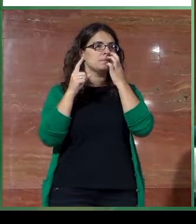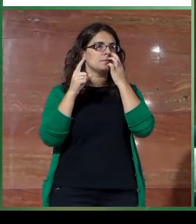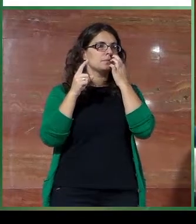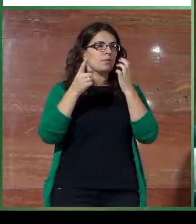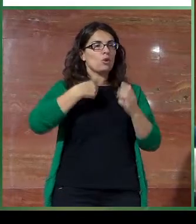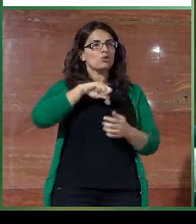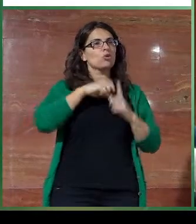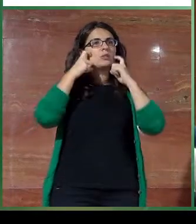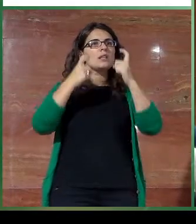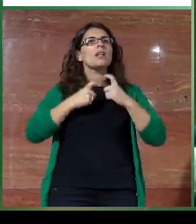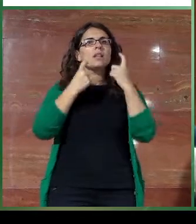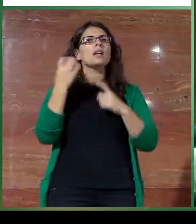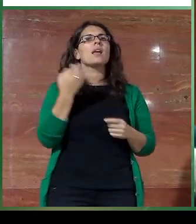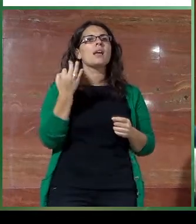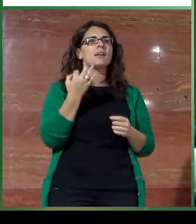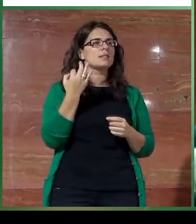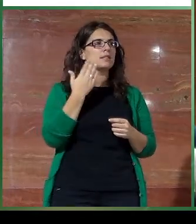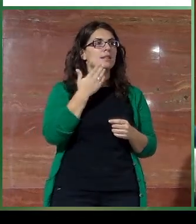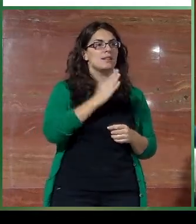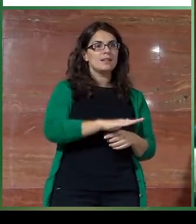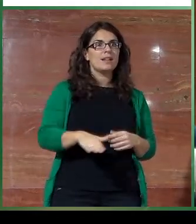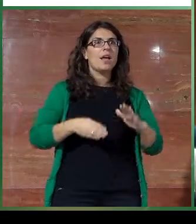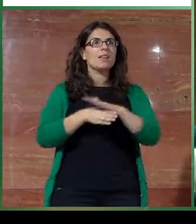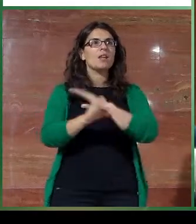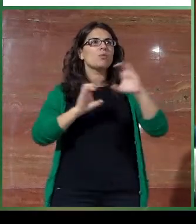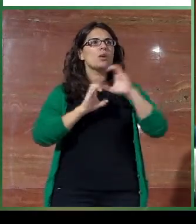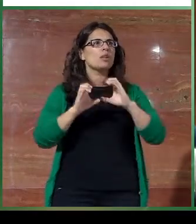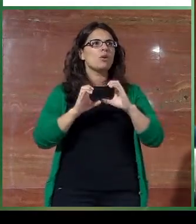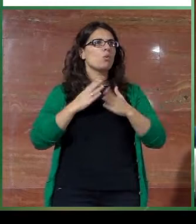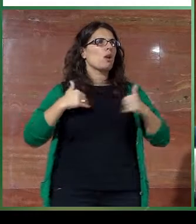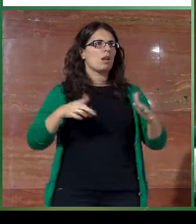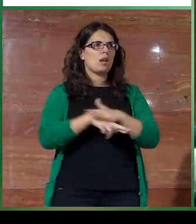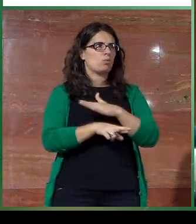intentamos que los chavales accedan a la comunicación por cualquier medio.